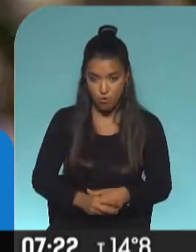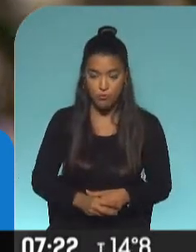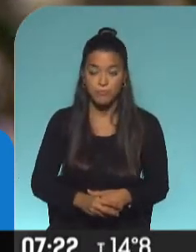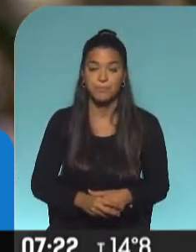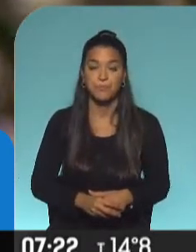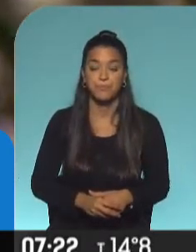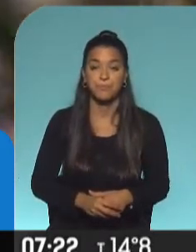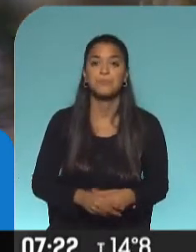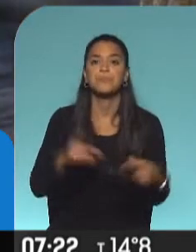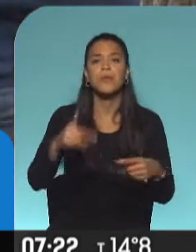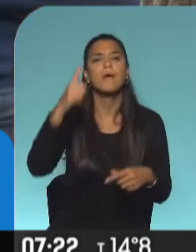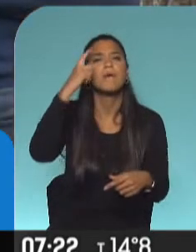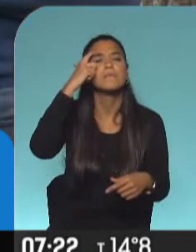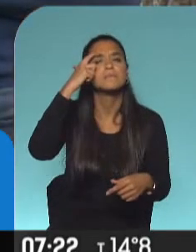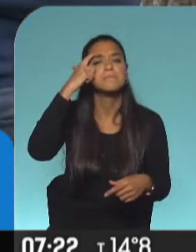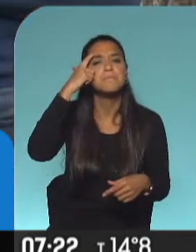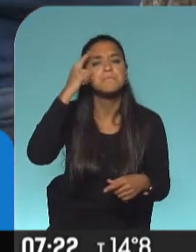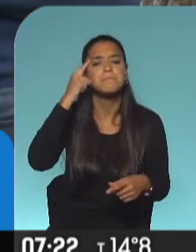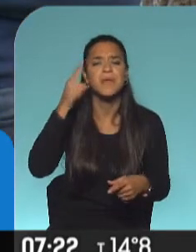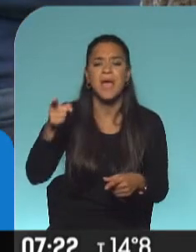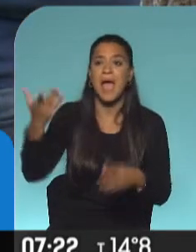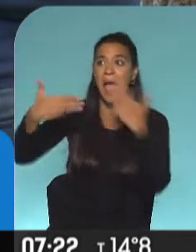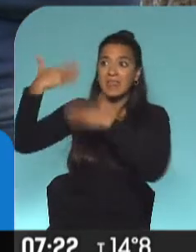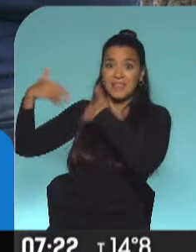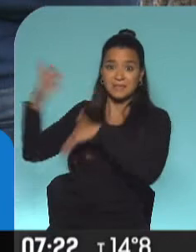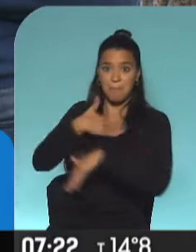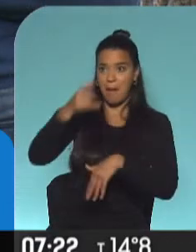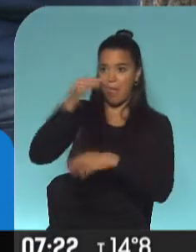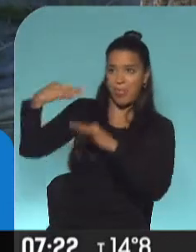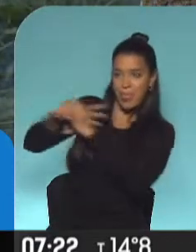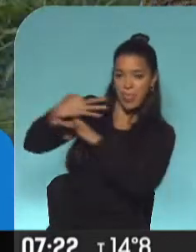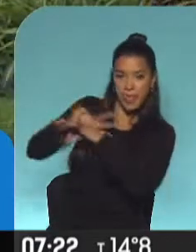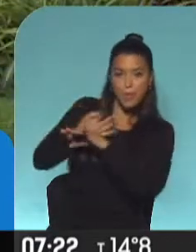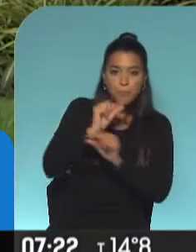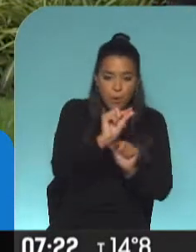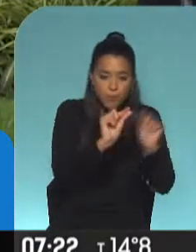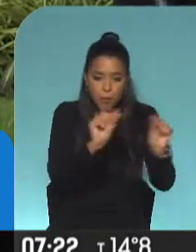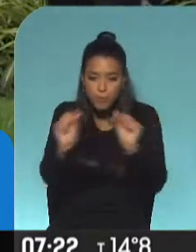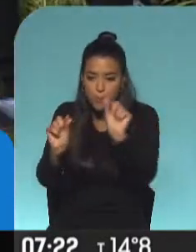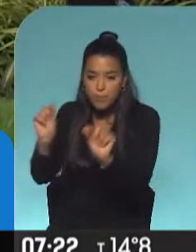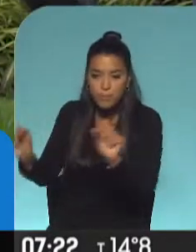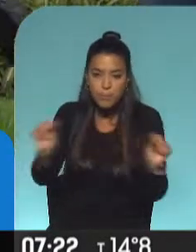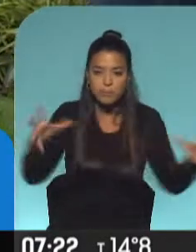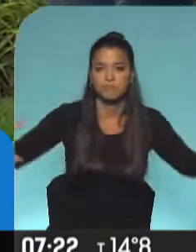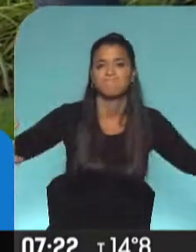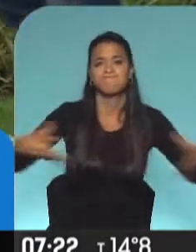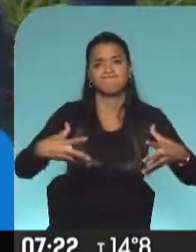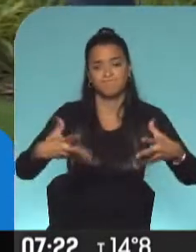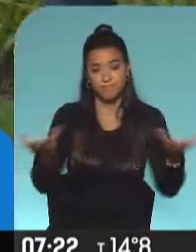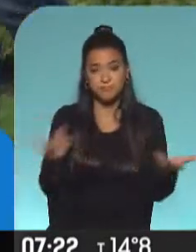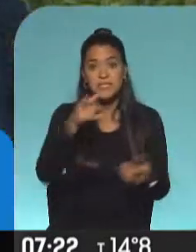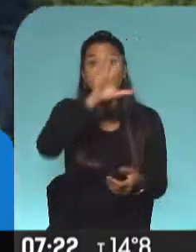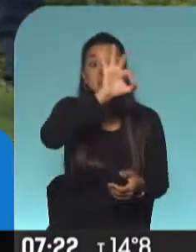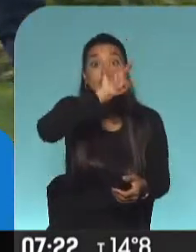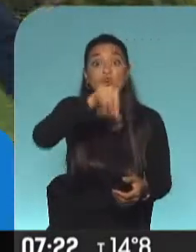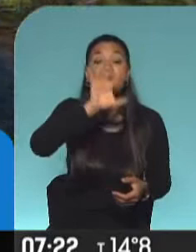basado en la filosofía que nos enseñaron nuestros padres un poquito cada uno no hace mal a ninguno este